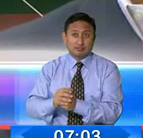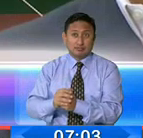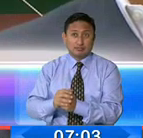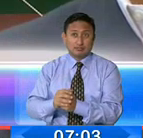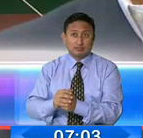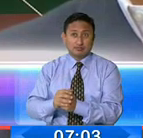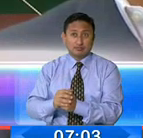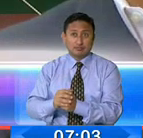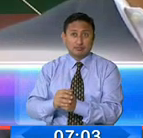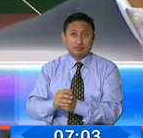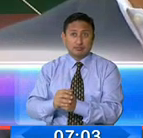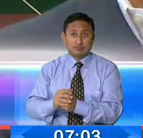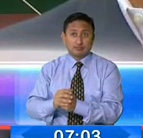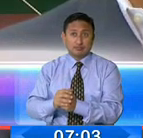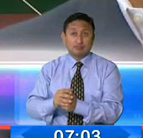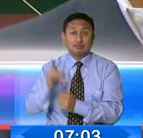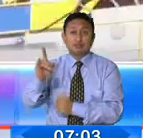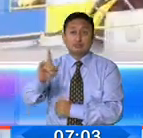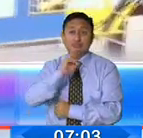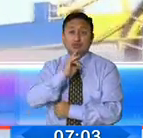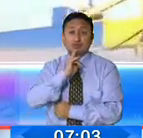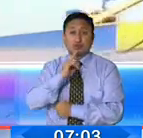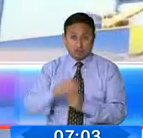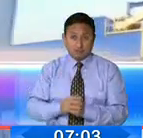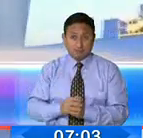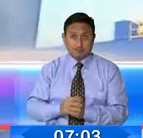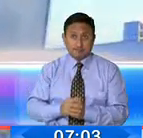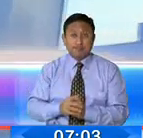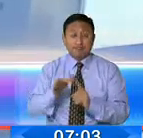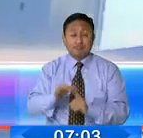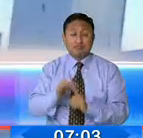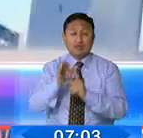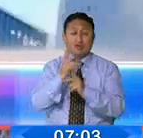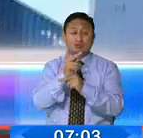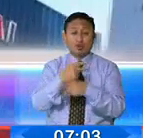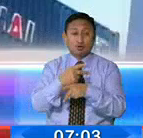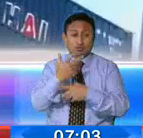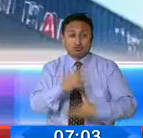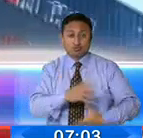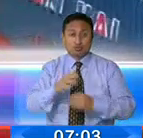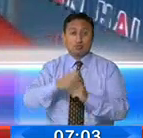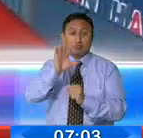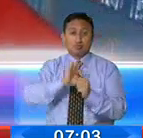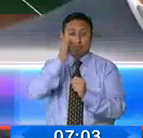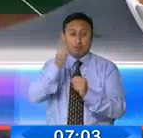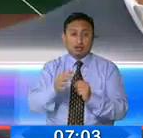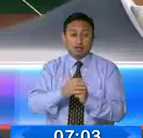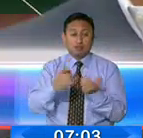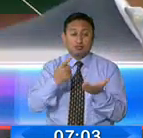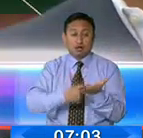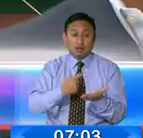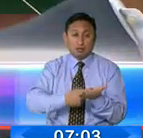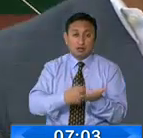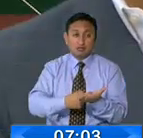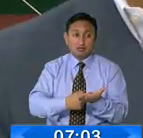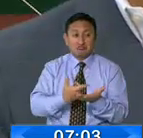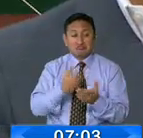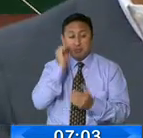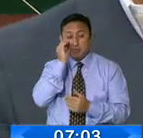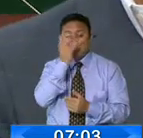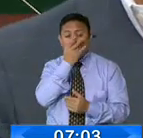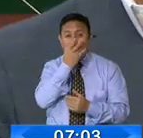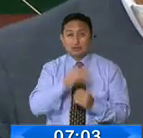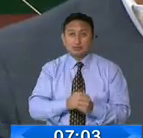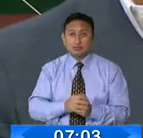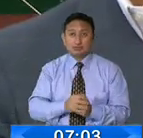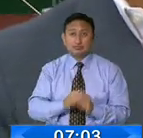forma directa o indirecta a Estados Unidos, siendo los principales productos de exportación el banano, el camarón, algo de flores,